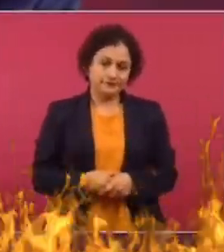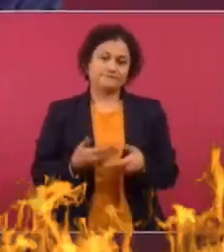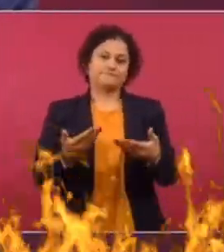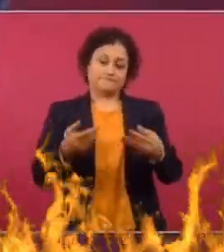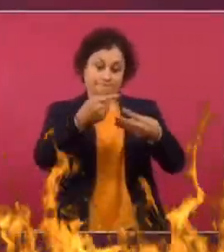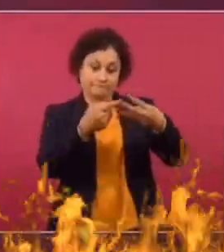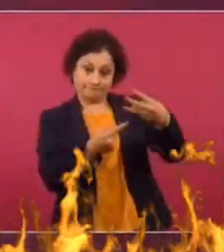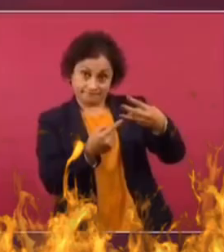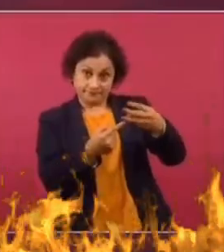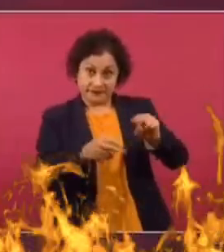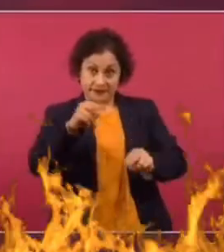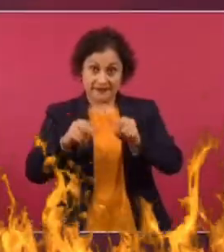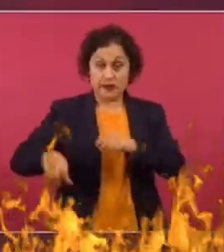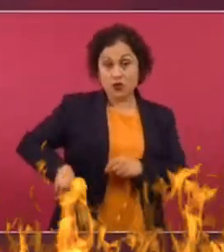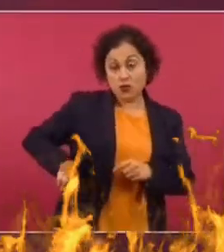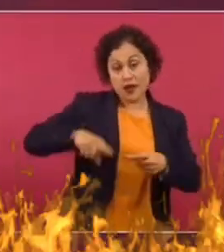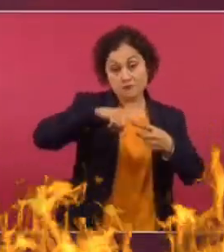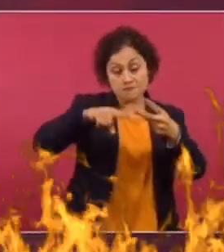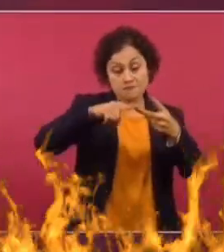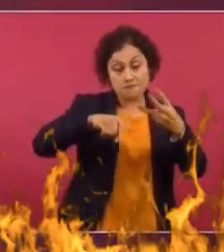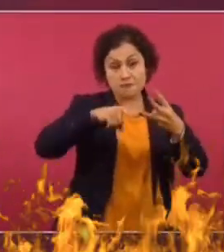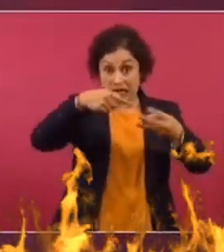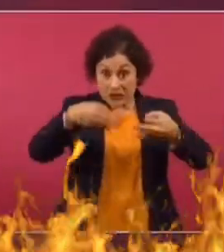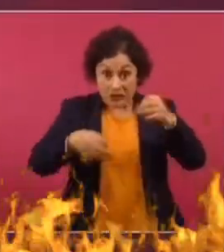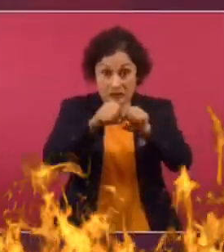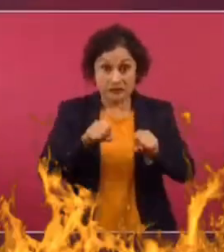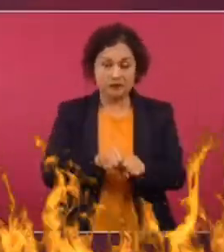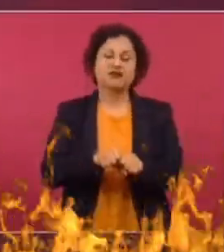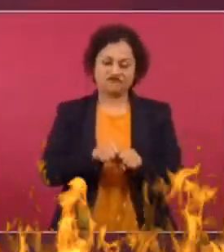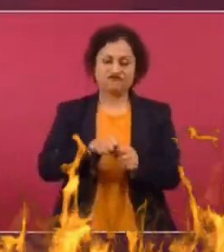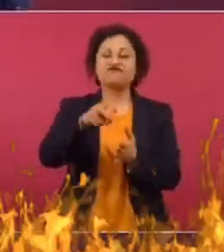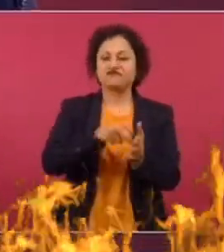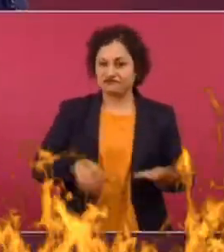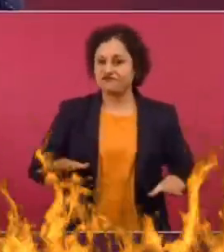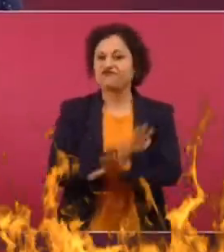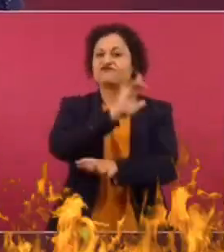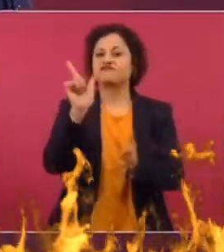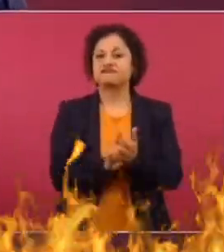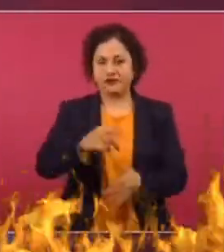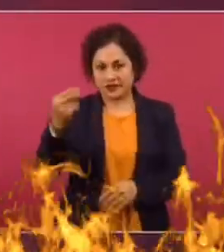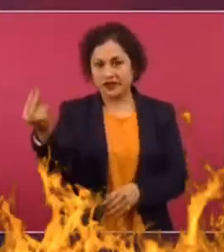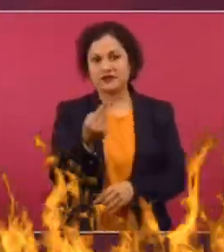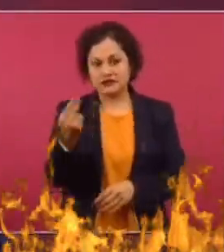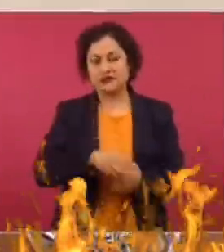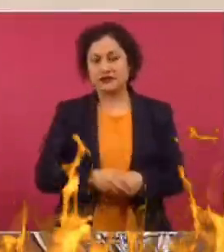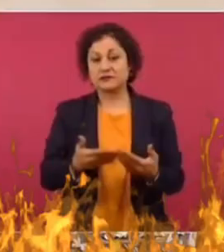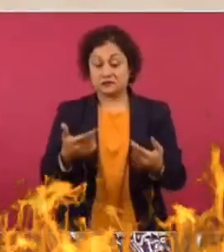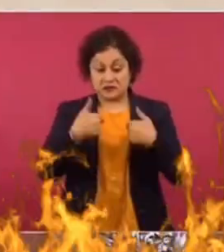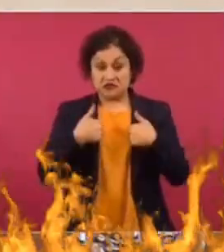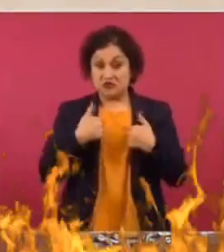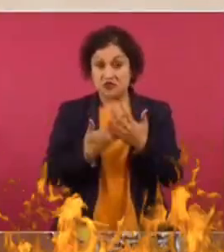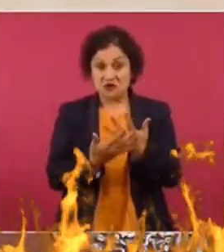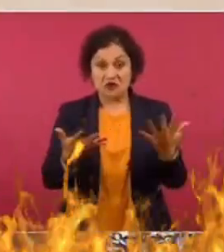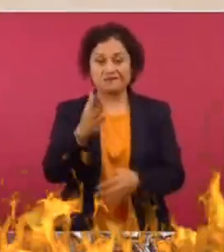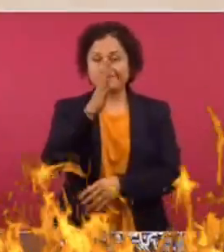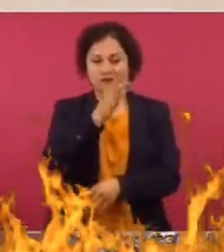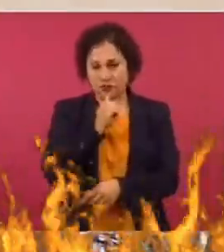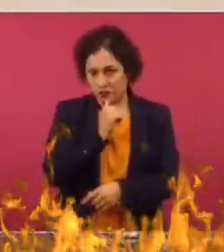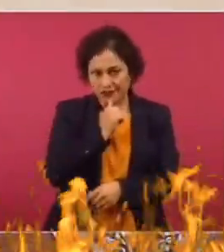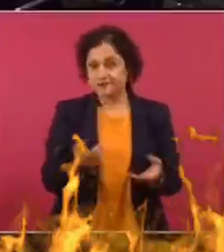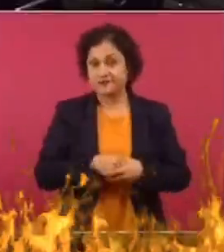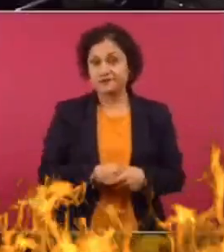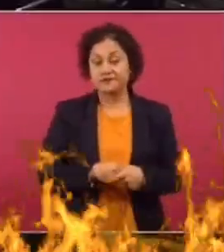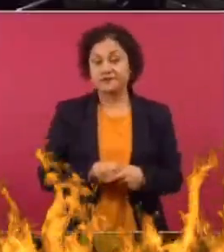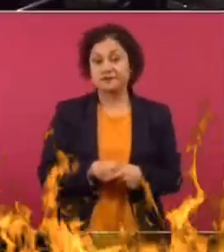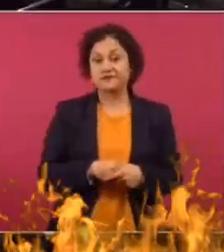el Poder Judicial necesita una reforma. Yo no voy a poder hacerlo. Eso le va a corresponder